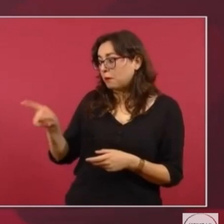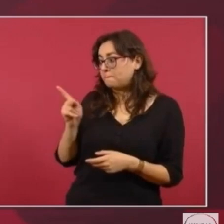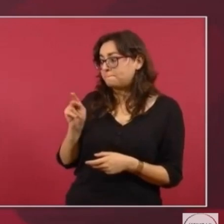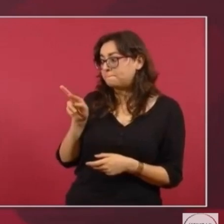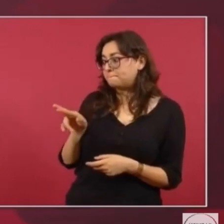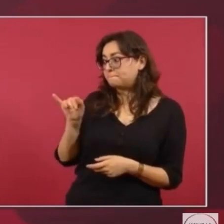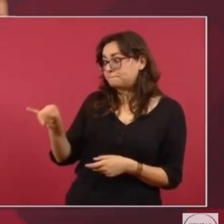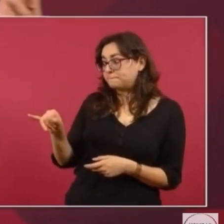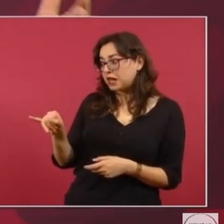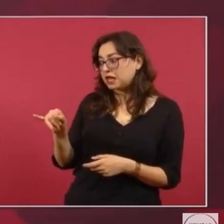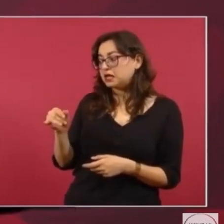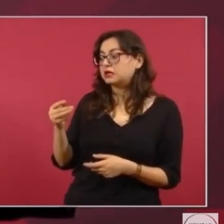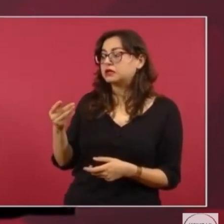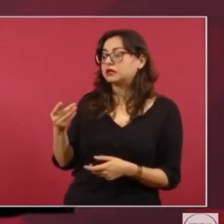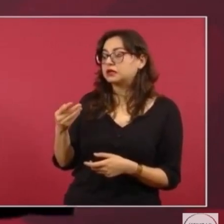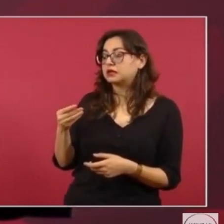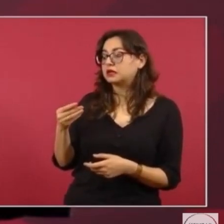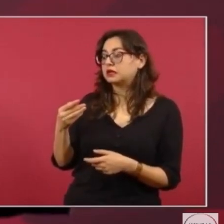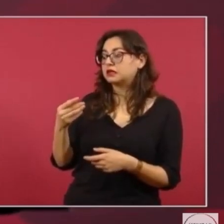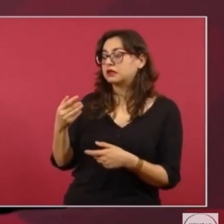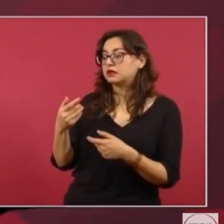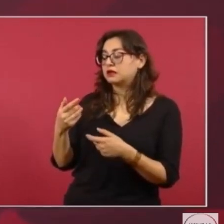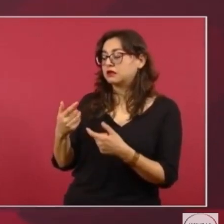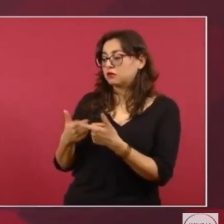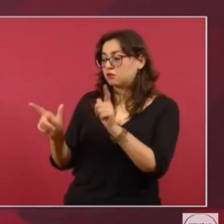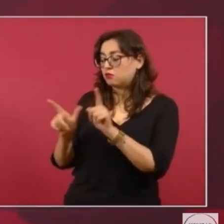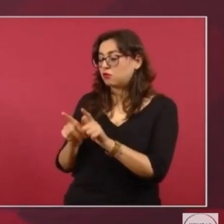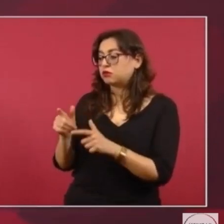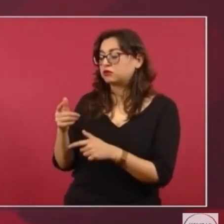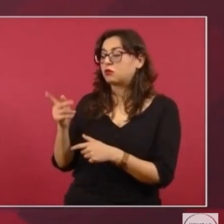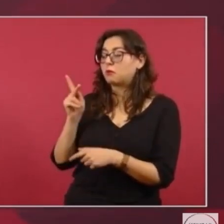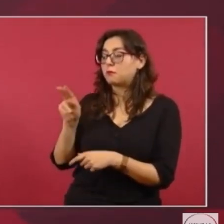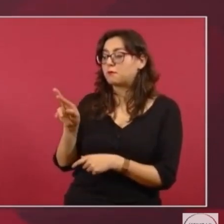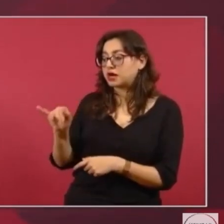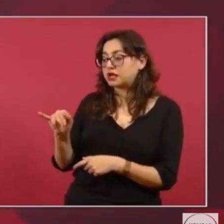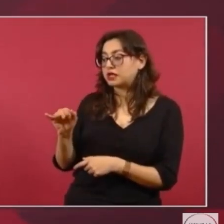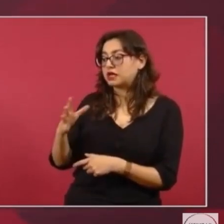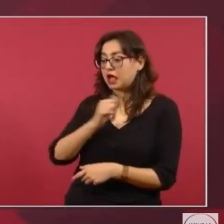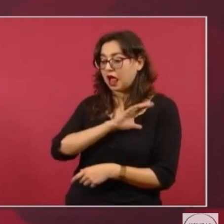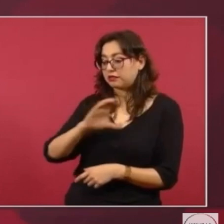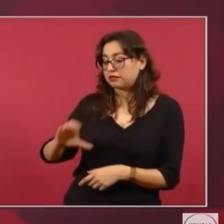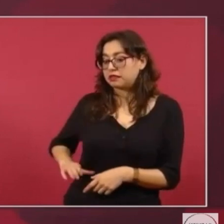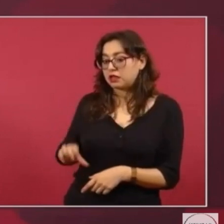para que quede de candidato único